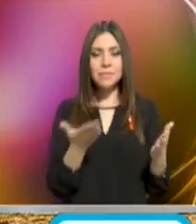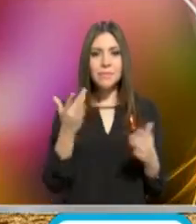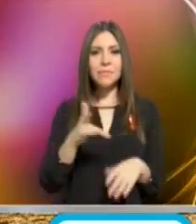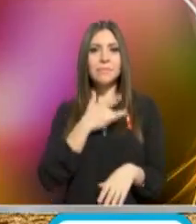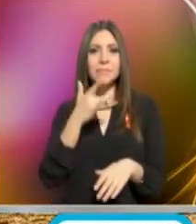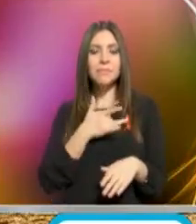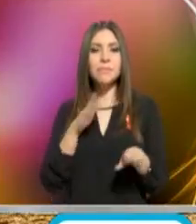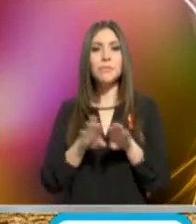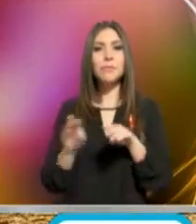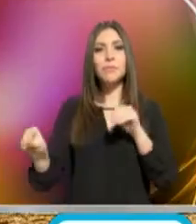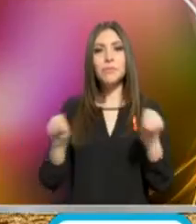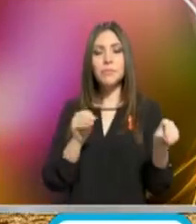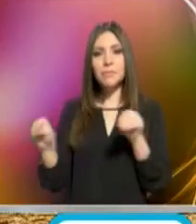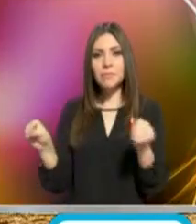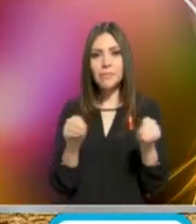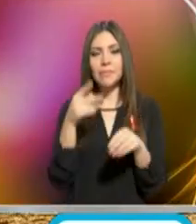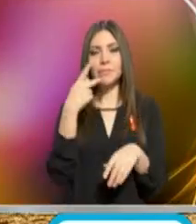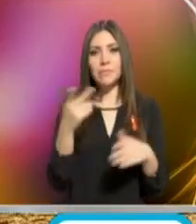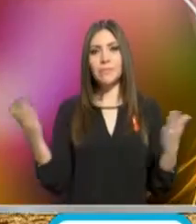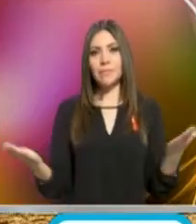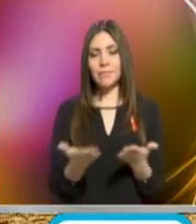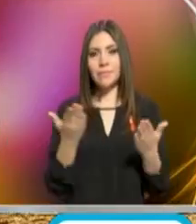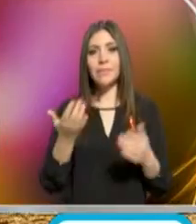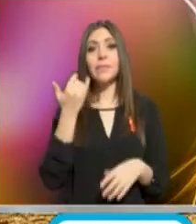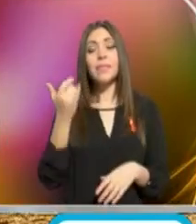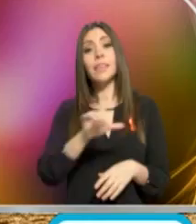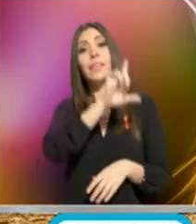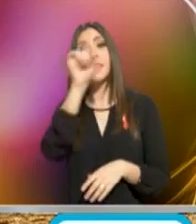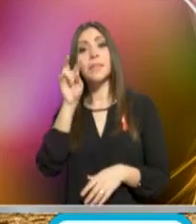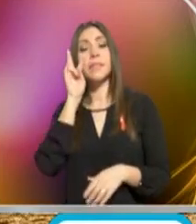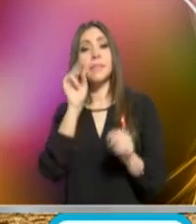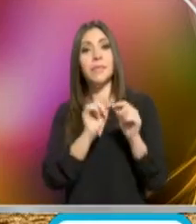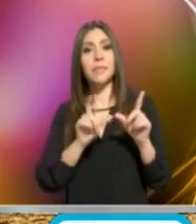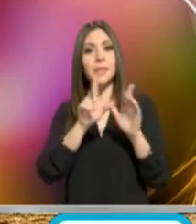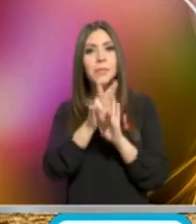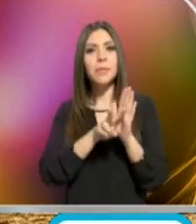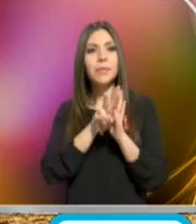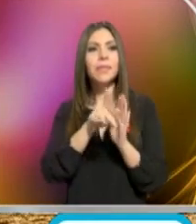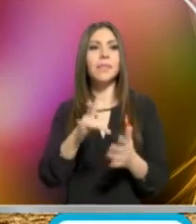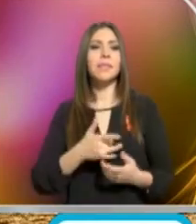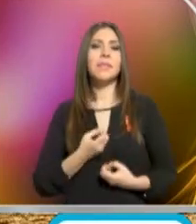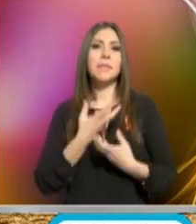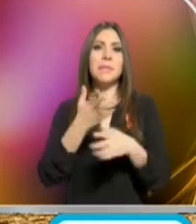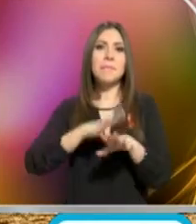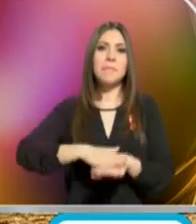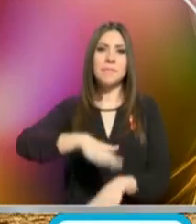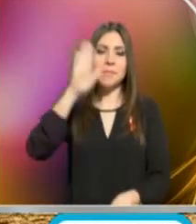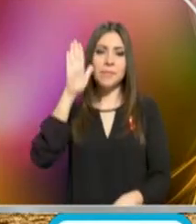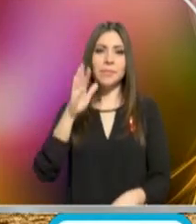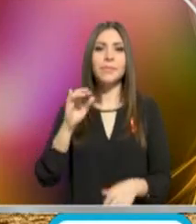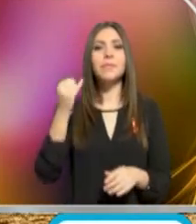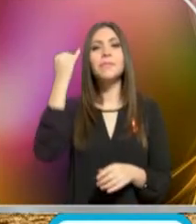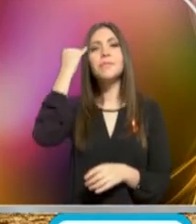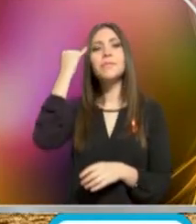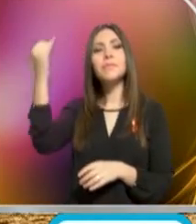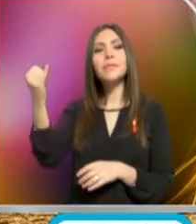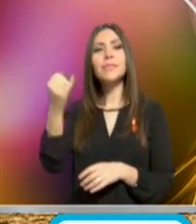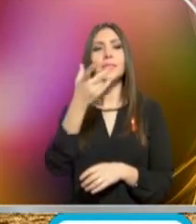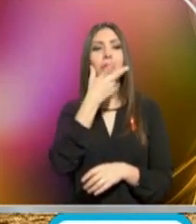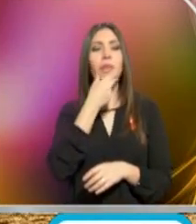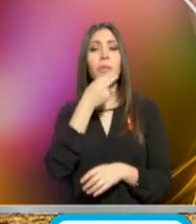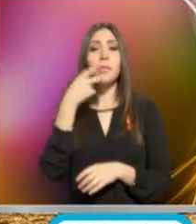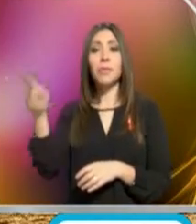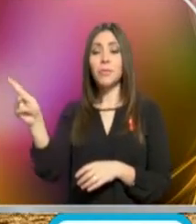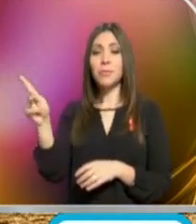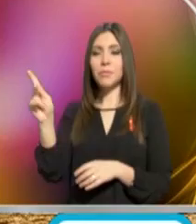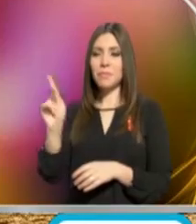nos lleva al movimiento directo de nuestra cadera. Y luego si ves el video, pues te inspiras más. Imagínate que tu gordito es ese muchachón.